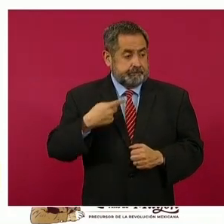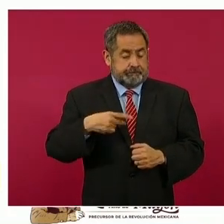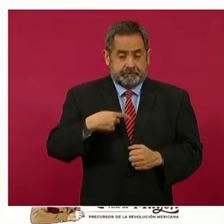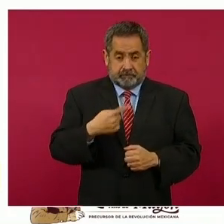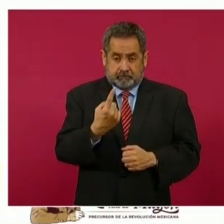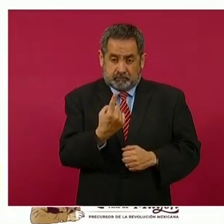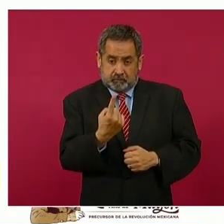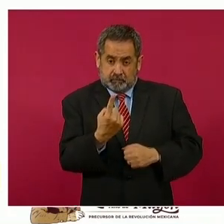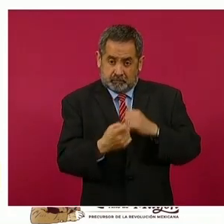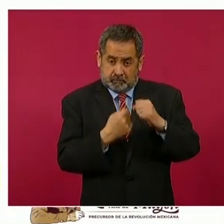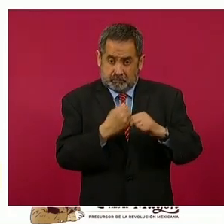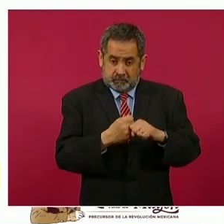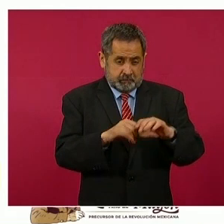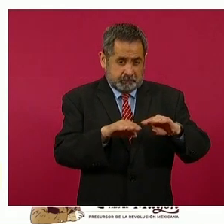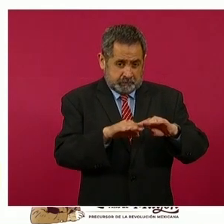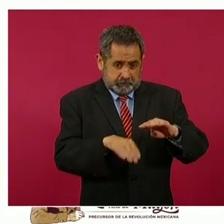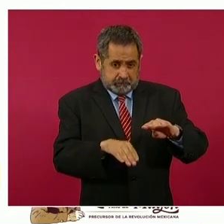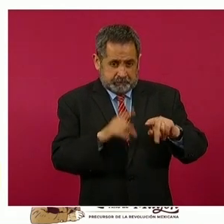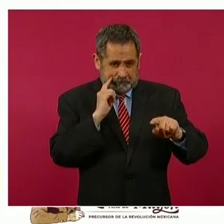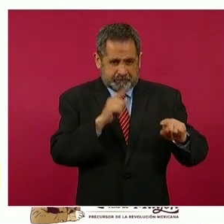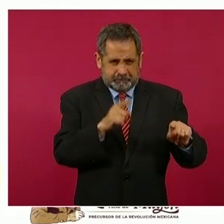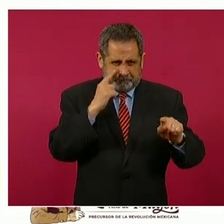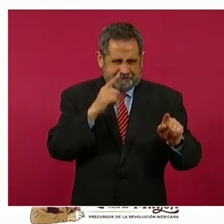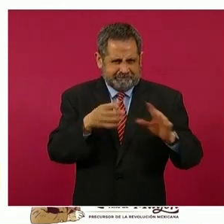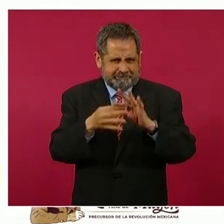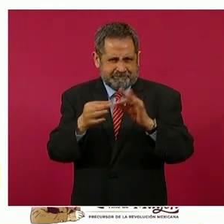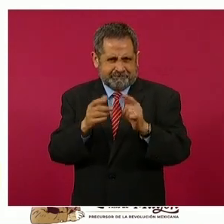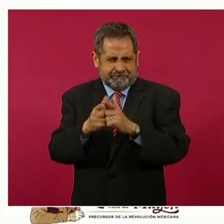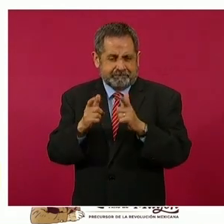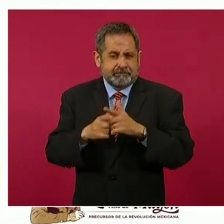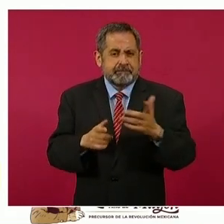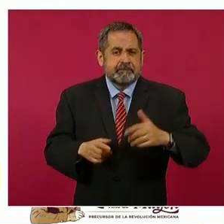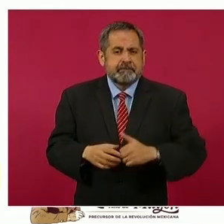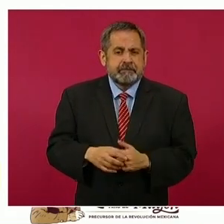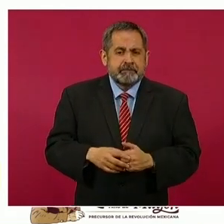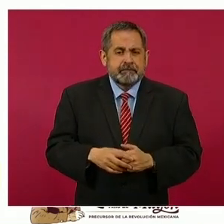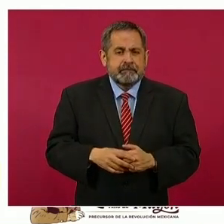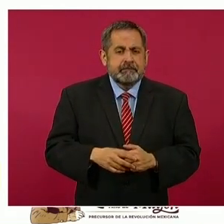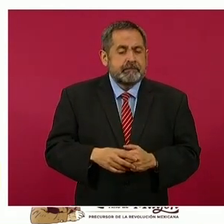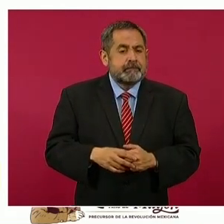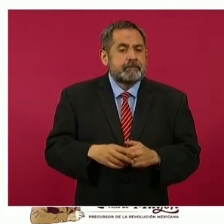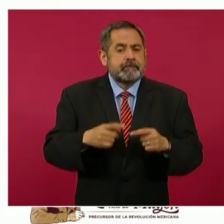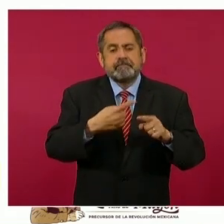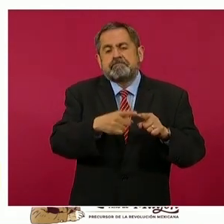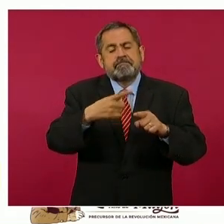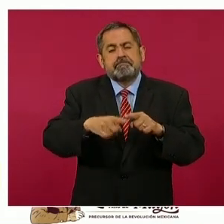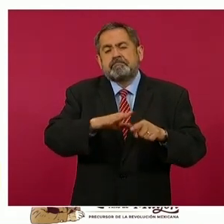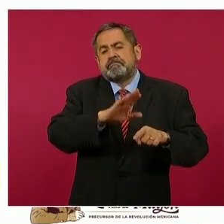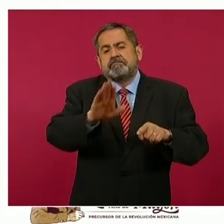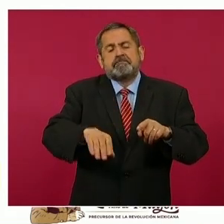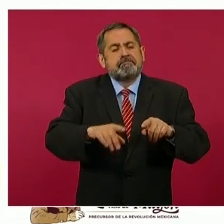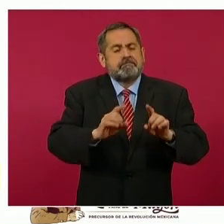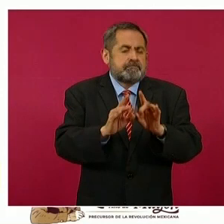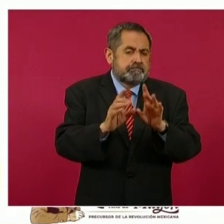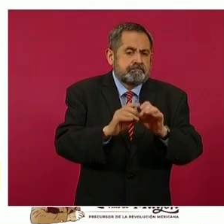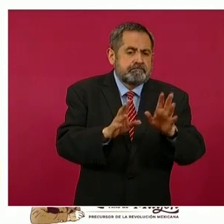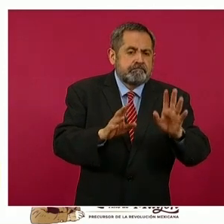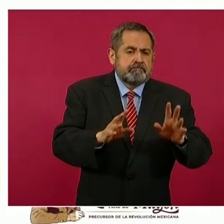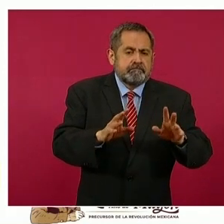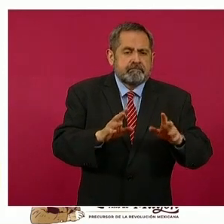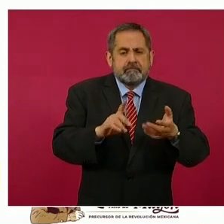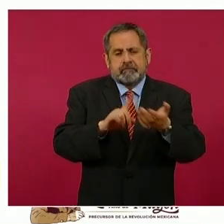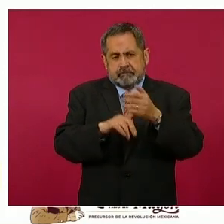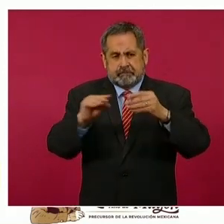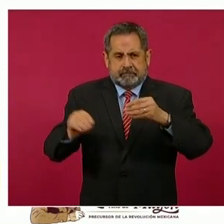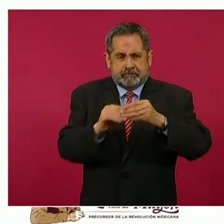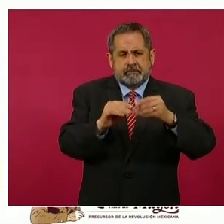año, y las vamos a ir viendo por bloques, tienen distintas causas de muerte. Ciertamente COVID se